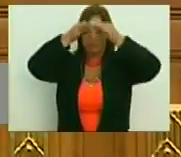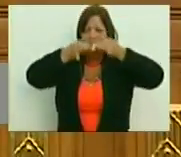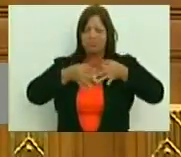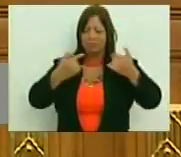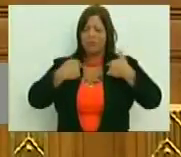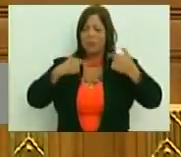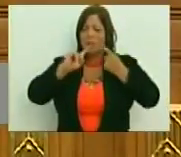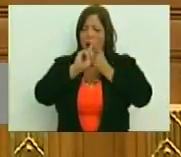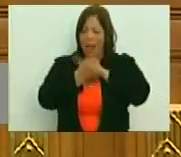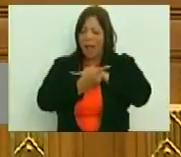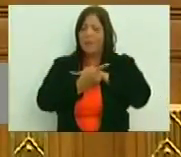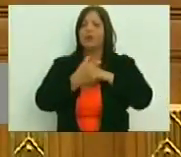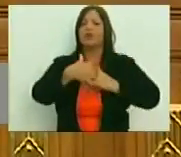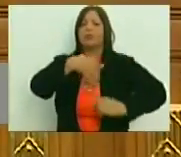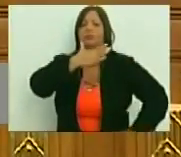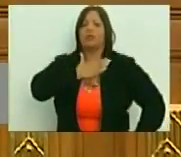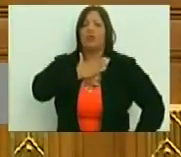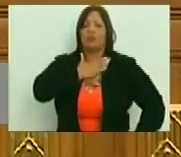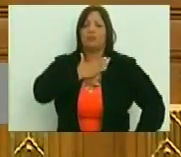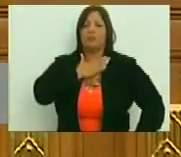después,